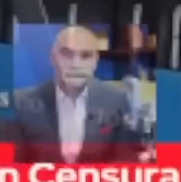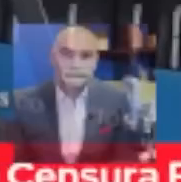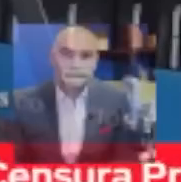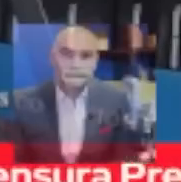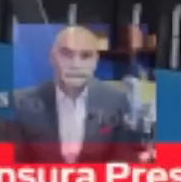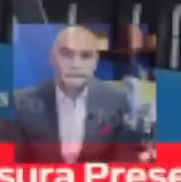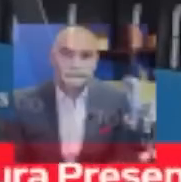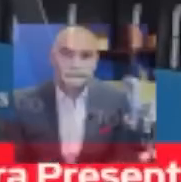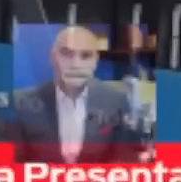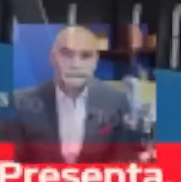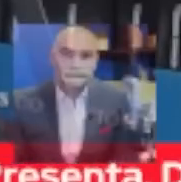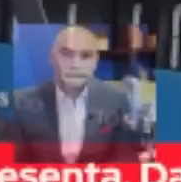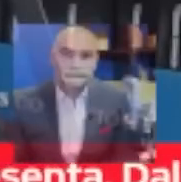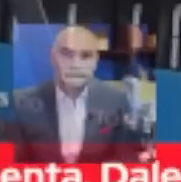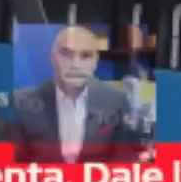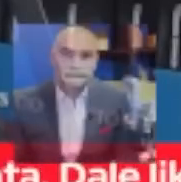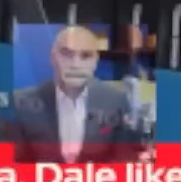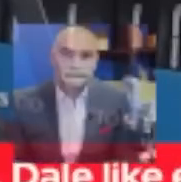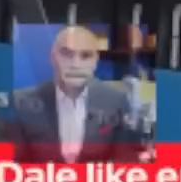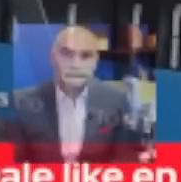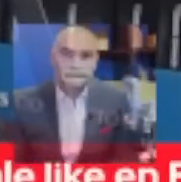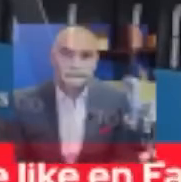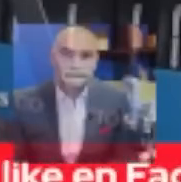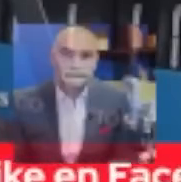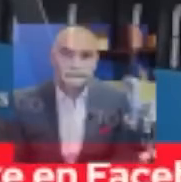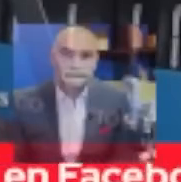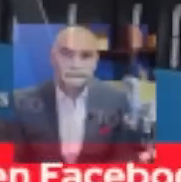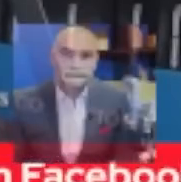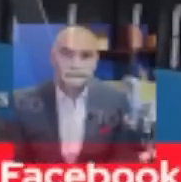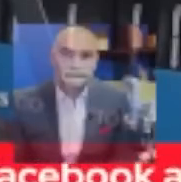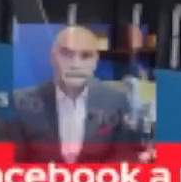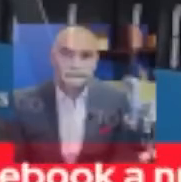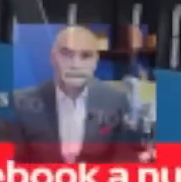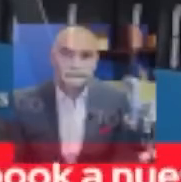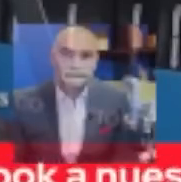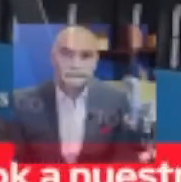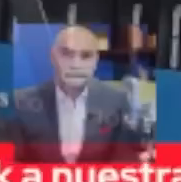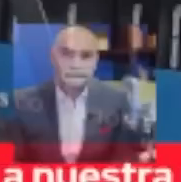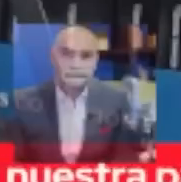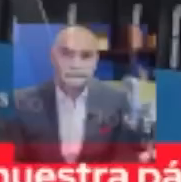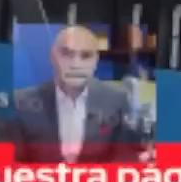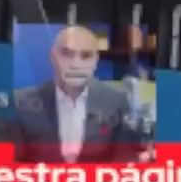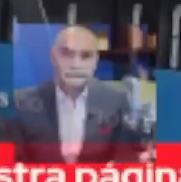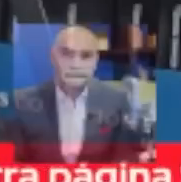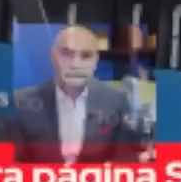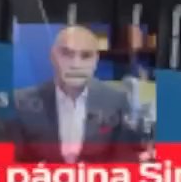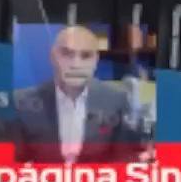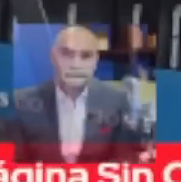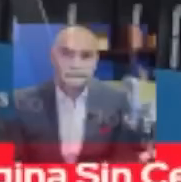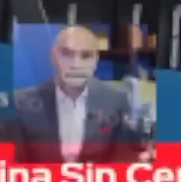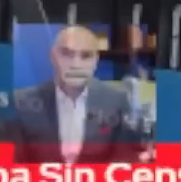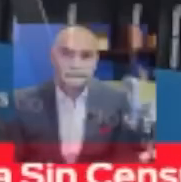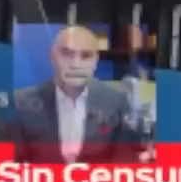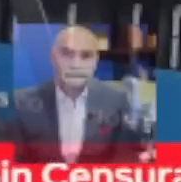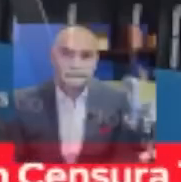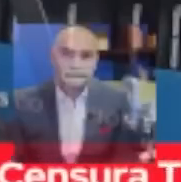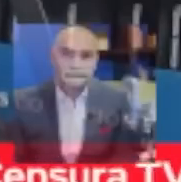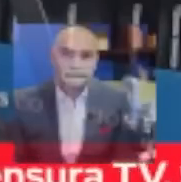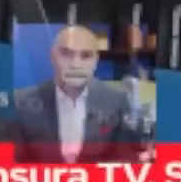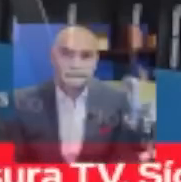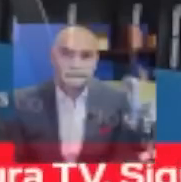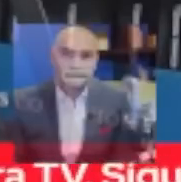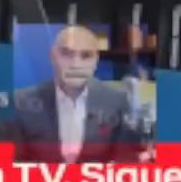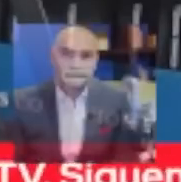estos reportajes donde han mentido sistemáticamente y usted sabe porque